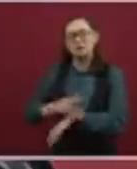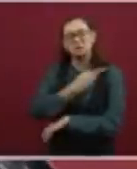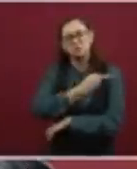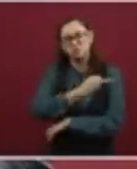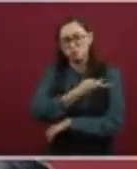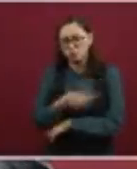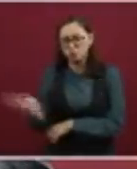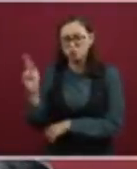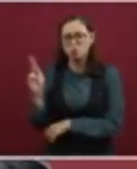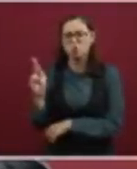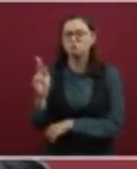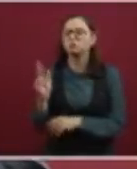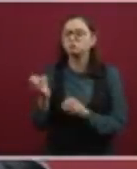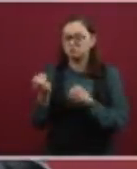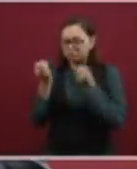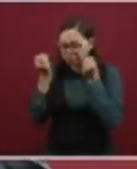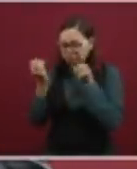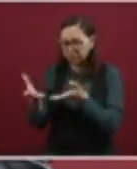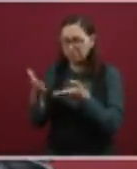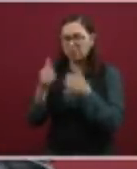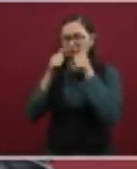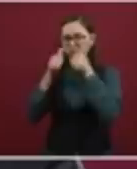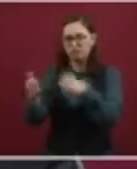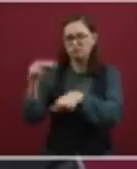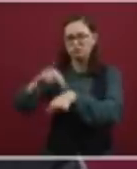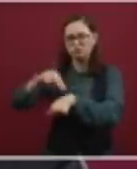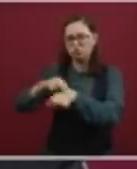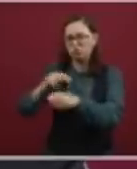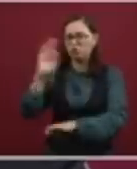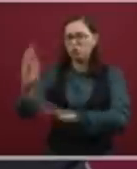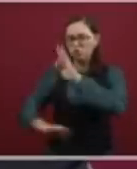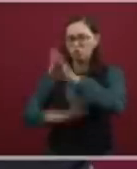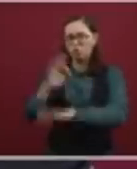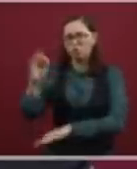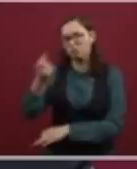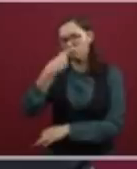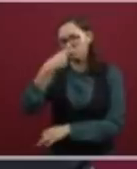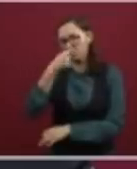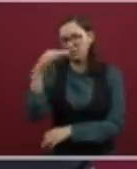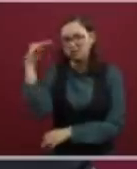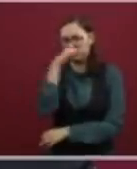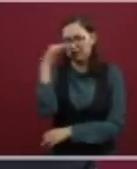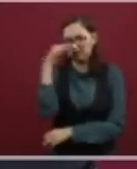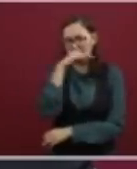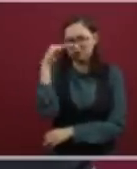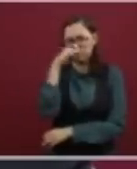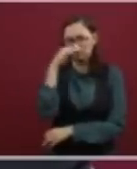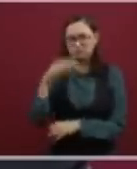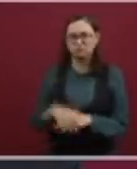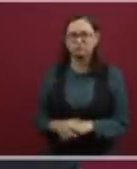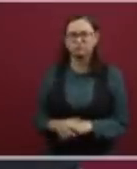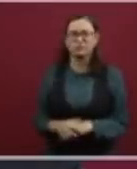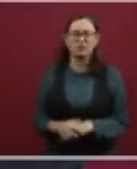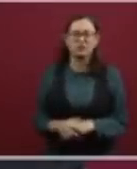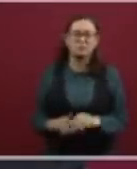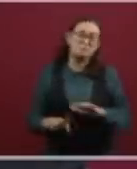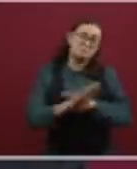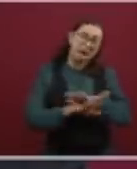atención médica y medicamentos gratuitos, y no solo el llamado cuadro